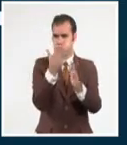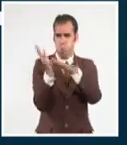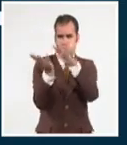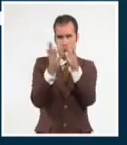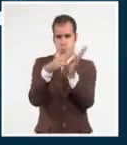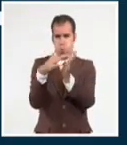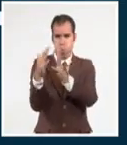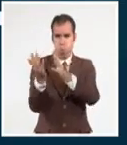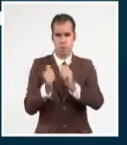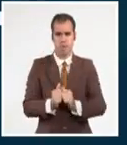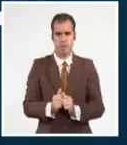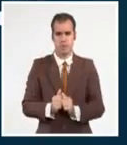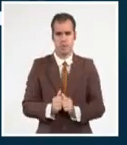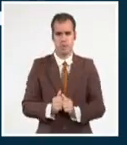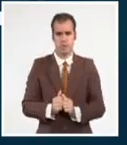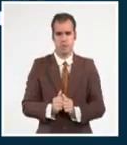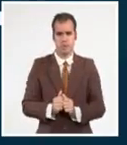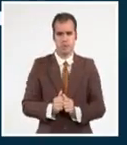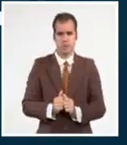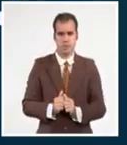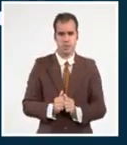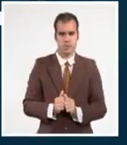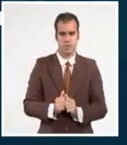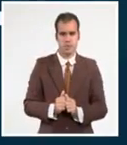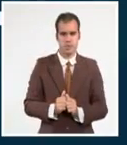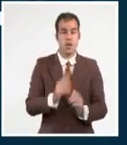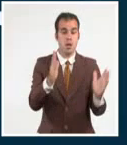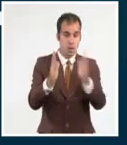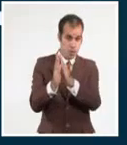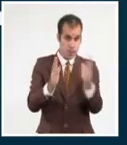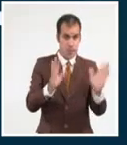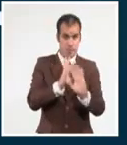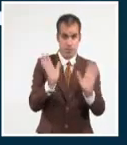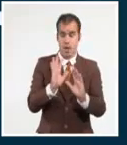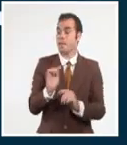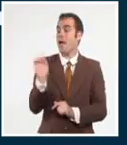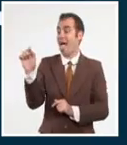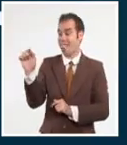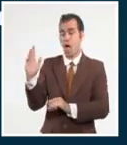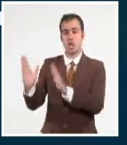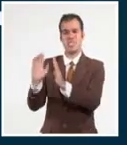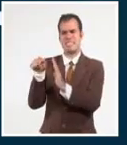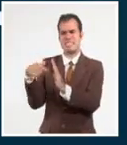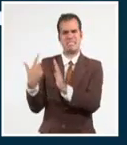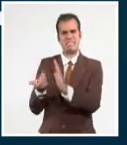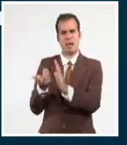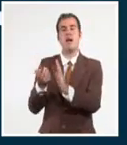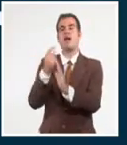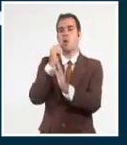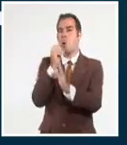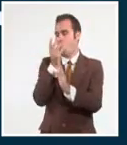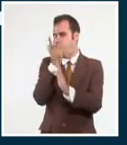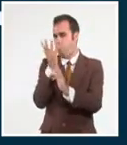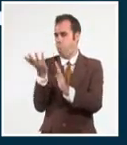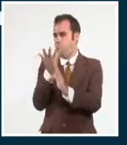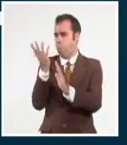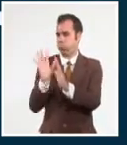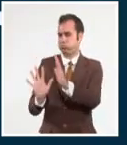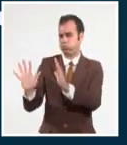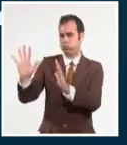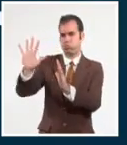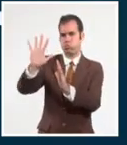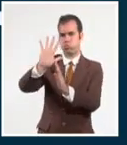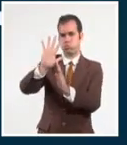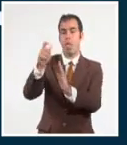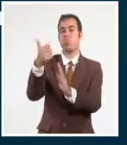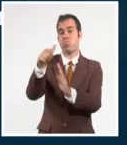del oeste al noroeste en la parte occidental con la llegada del frente frío con velocidades entre 10 y 25 kilómetros por